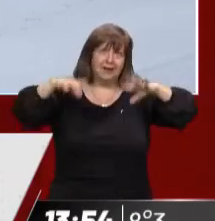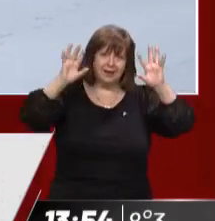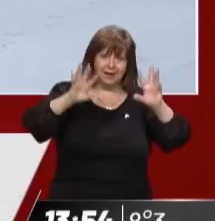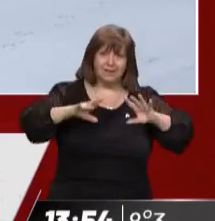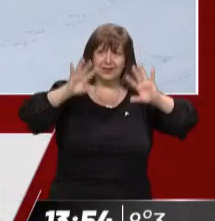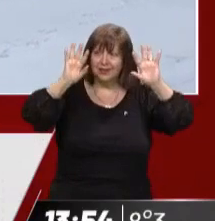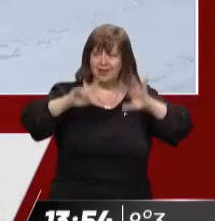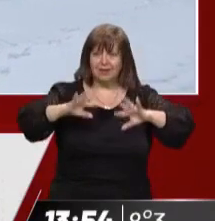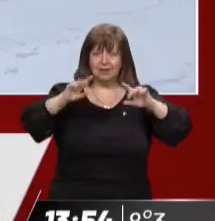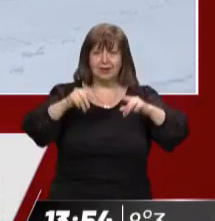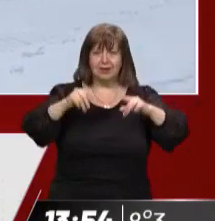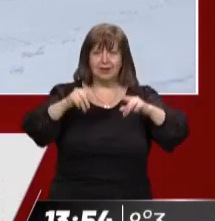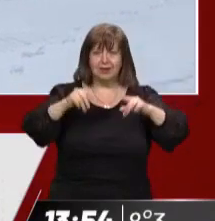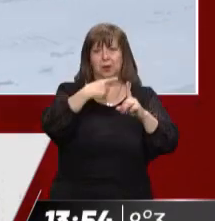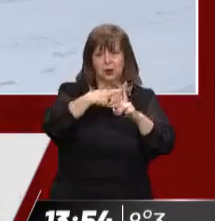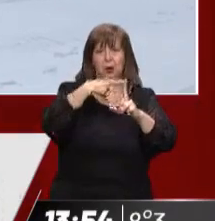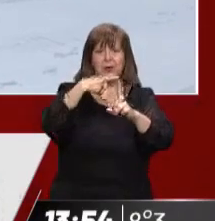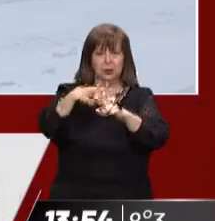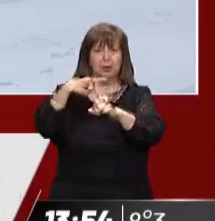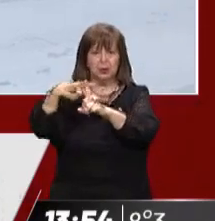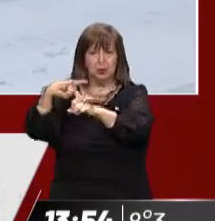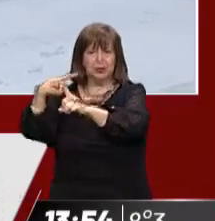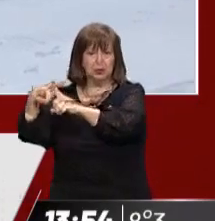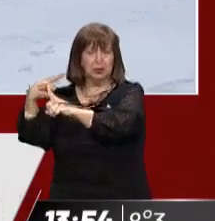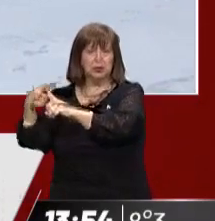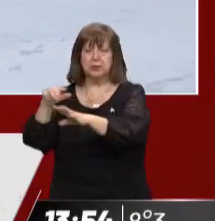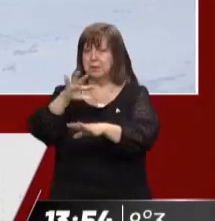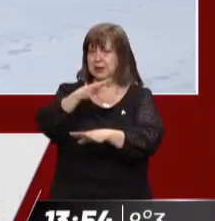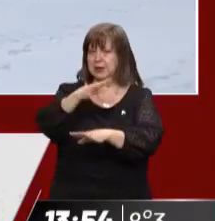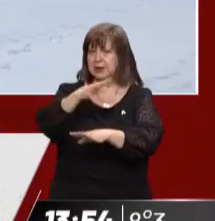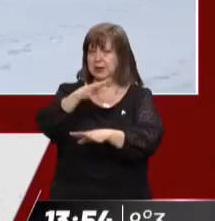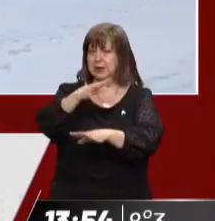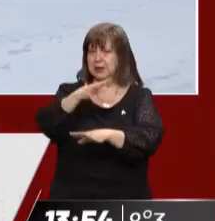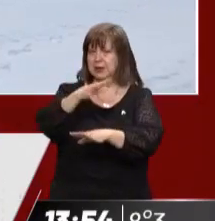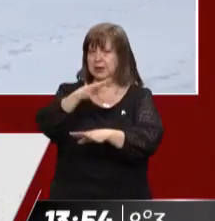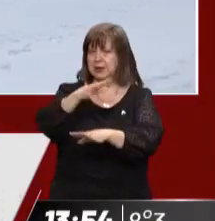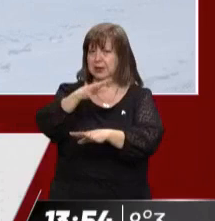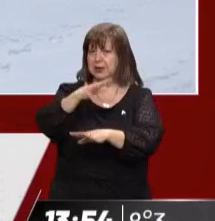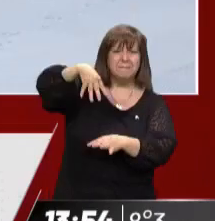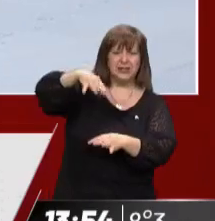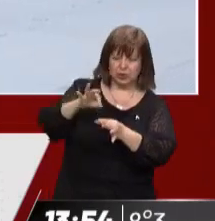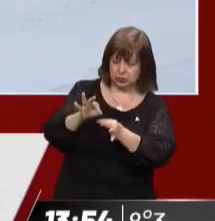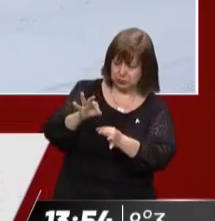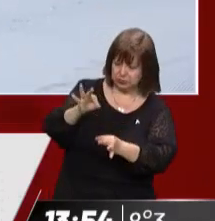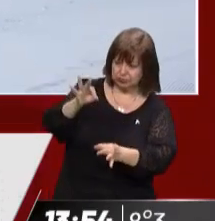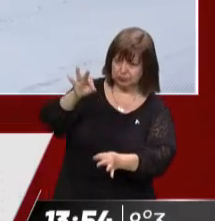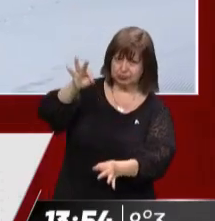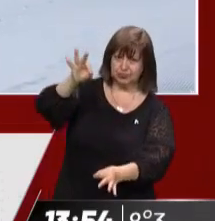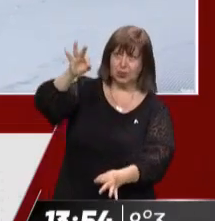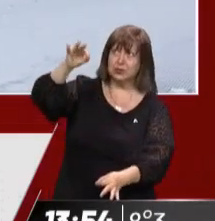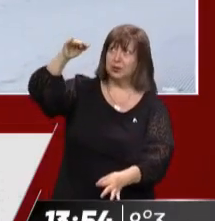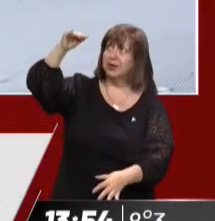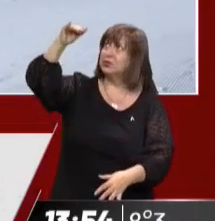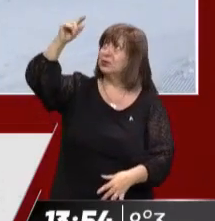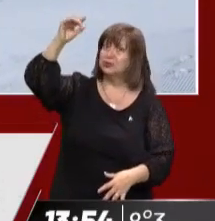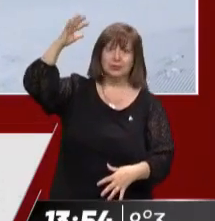Nosotros, sumando todos los parciales de precipitación, llegamos a los 4 metros. Mirá vos. Ayer hablábamos